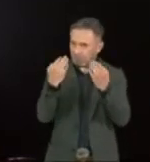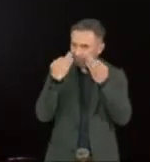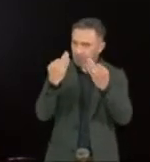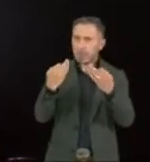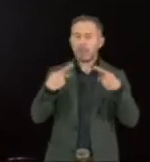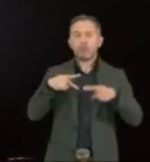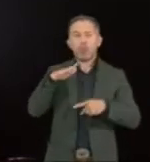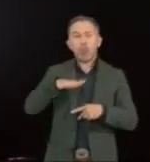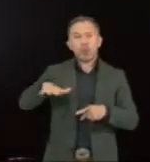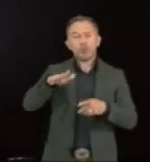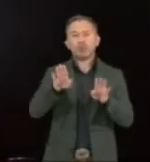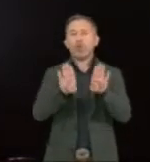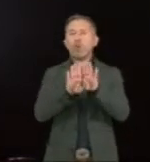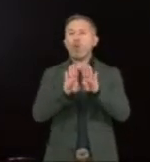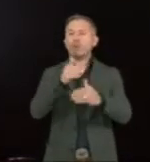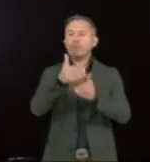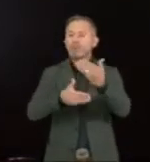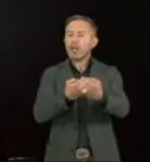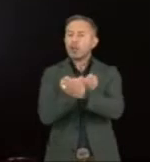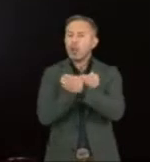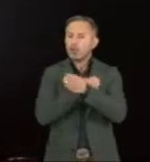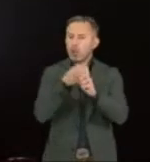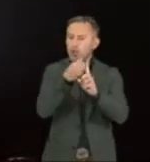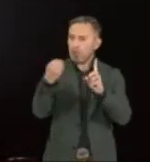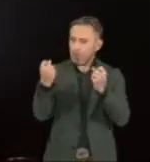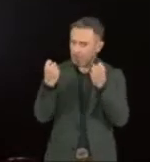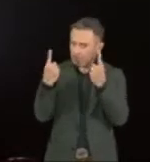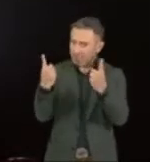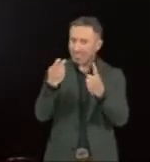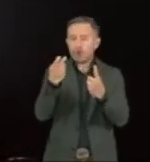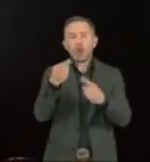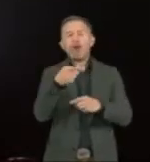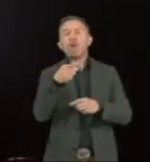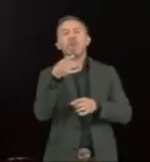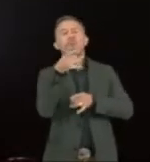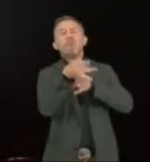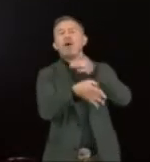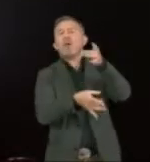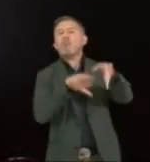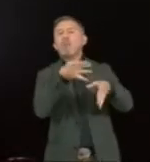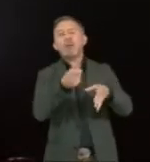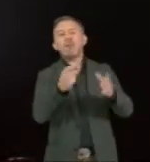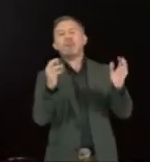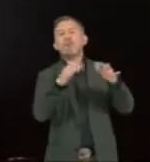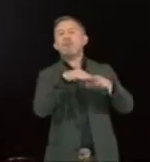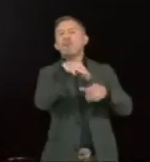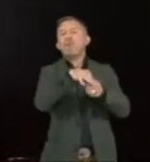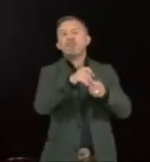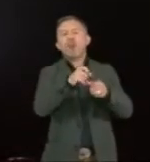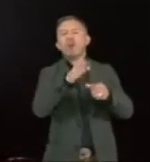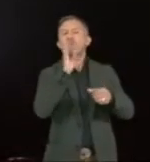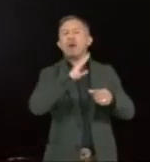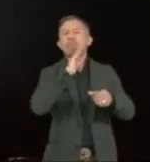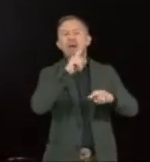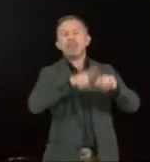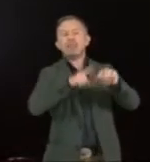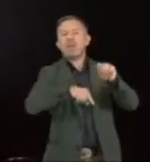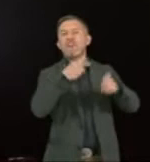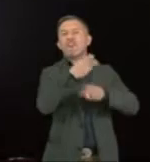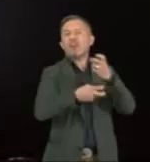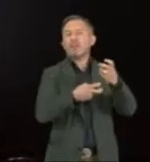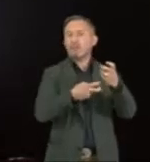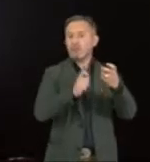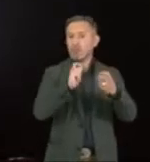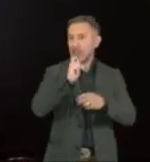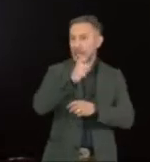ciudadano pretender descalificar la organización y la participación es un despropósito y un desprecio a